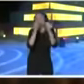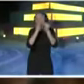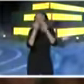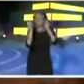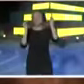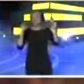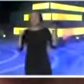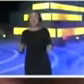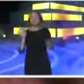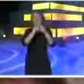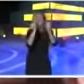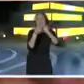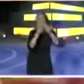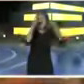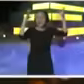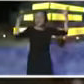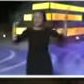Besito. Un besito,